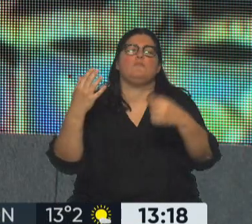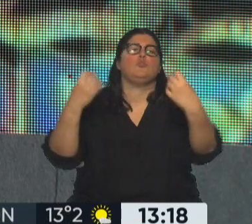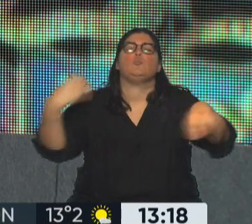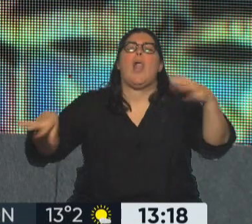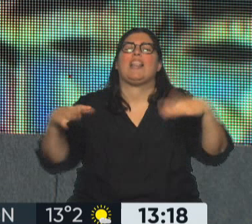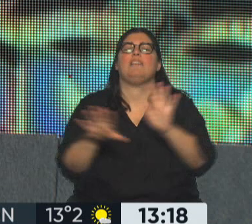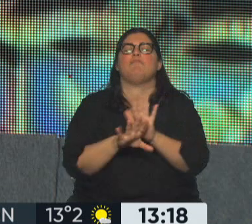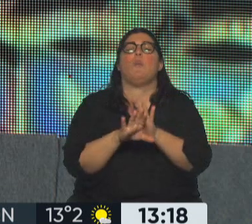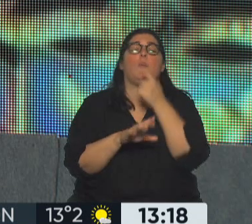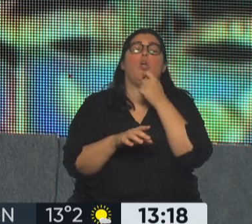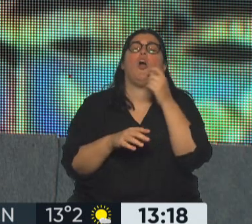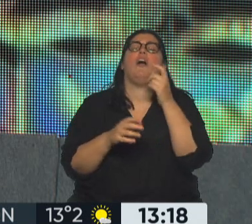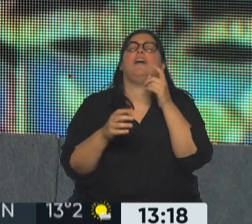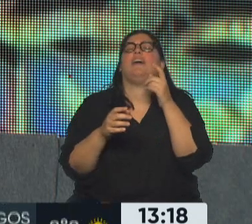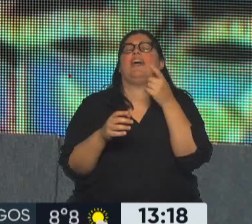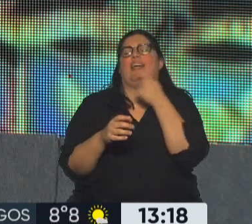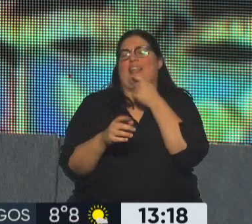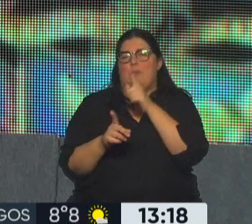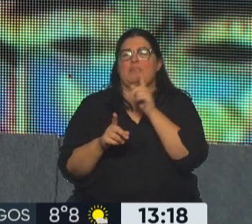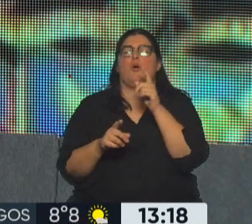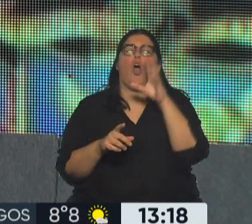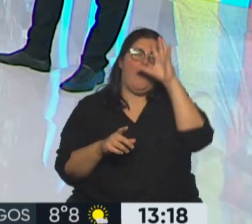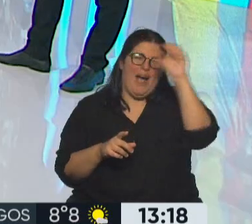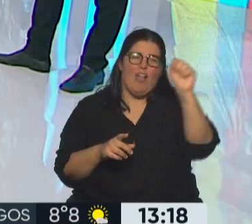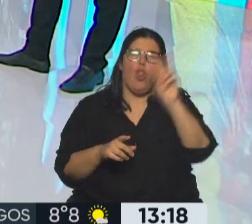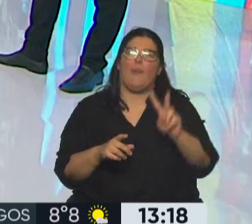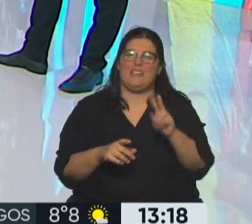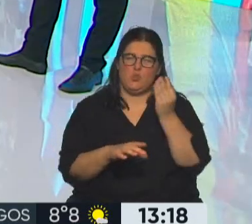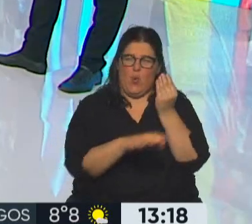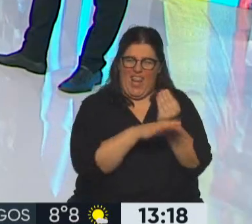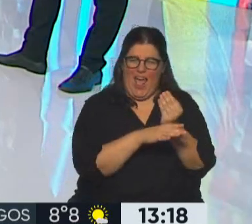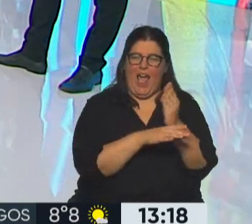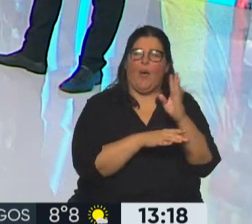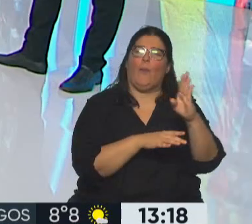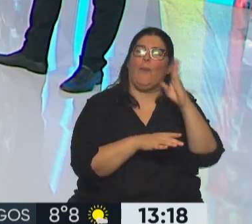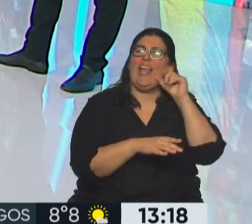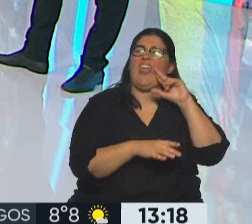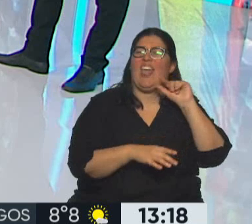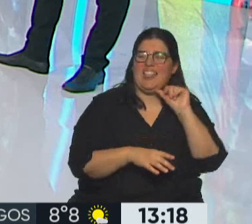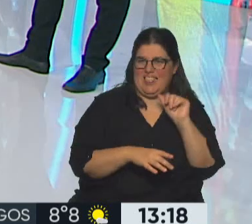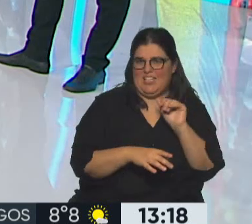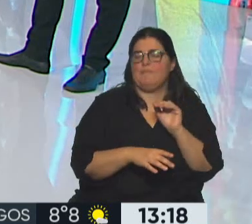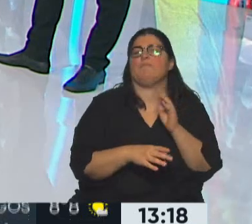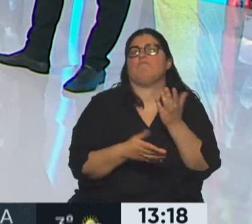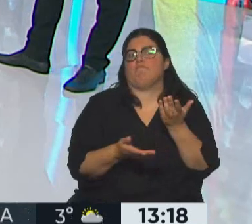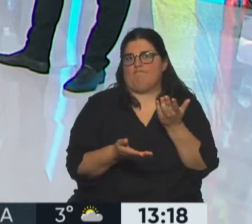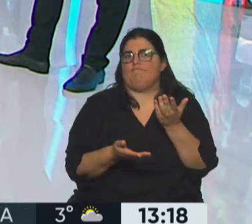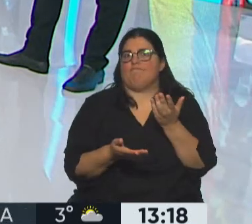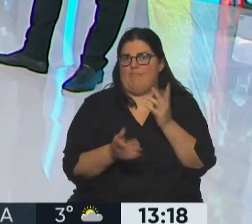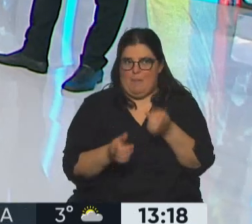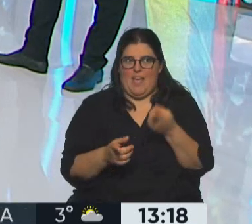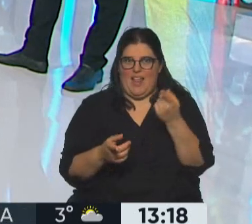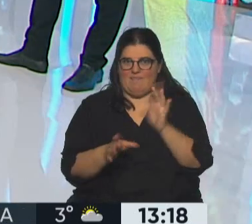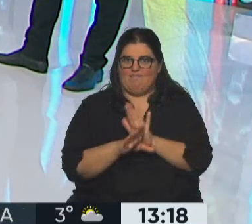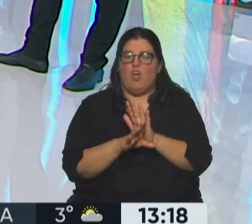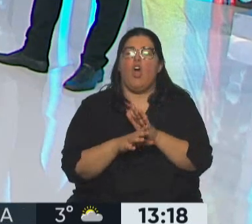caso Benedetti previamente, ¿no?, el embajador en Venezuela. Nos ocupamos mucho en esta edición. Exacto, y con esta pregunta acerca del dinero, digamos, este caso